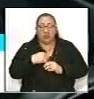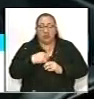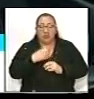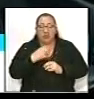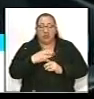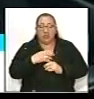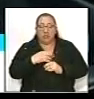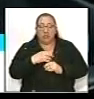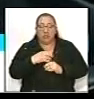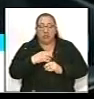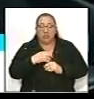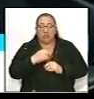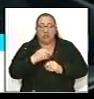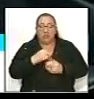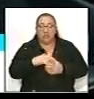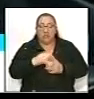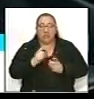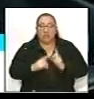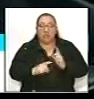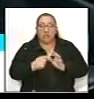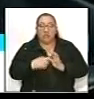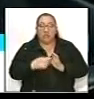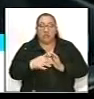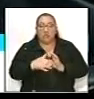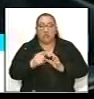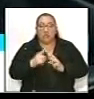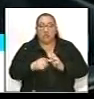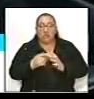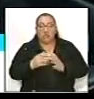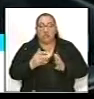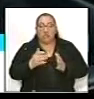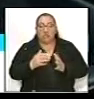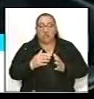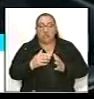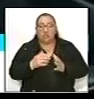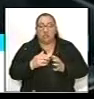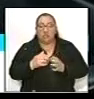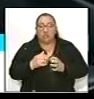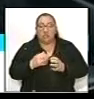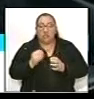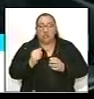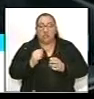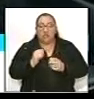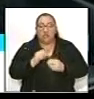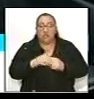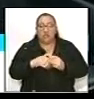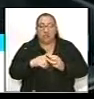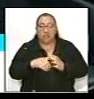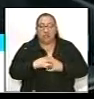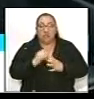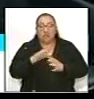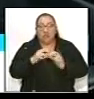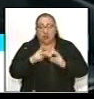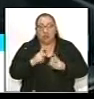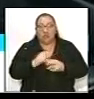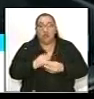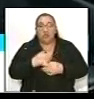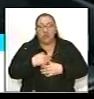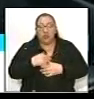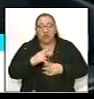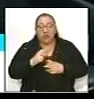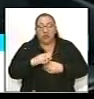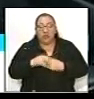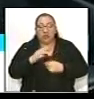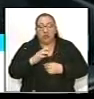lamentablemente dejó algunos vacíos, algunas cosas para la interpretación. ¿Okay? Y el tema de